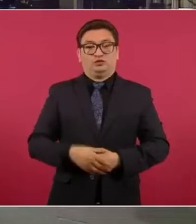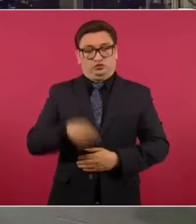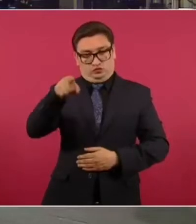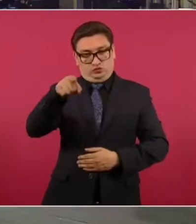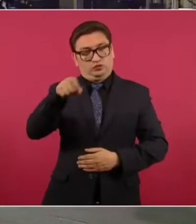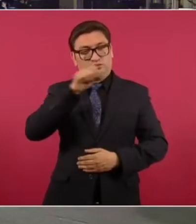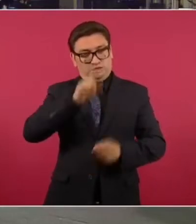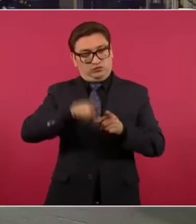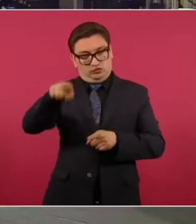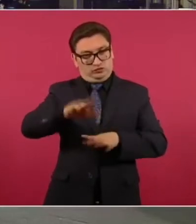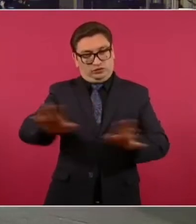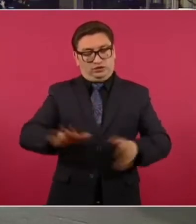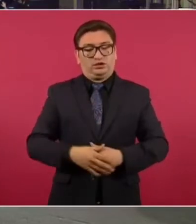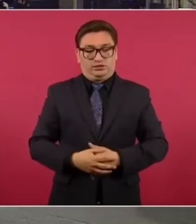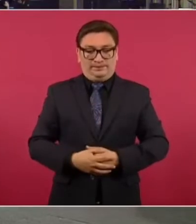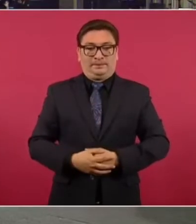Tú también, ya.